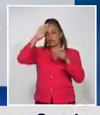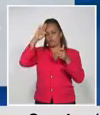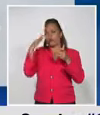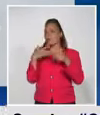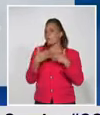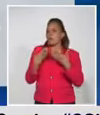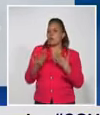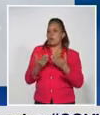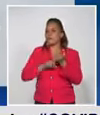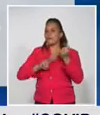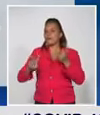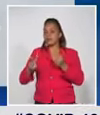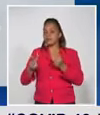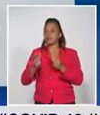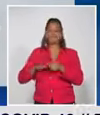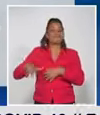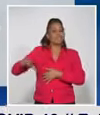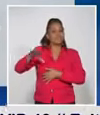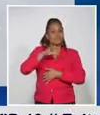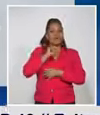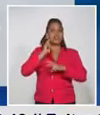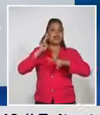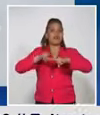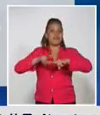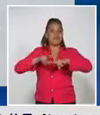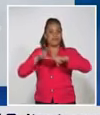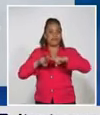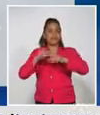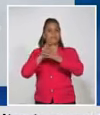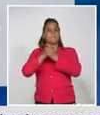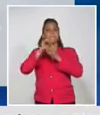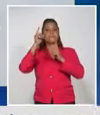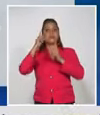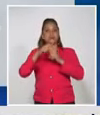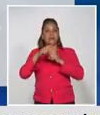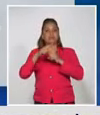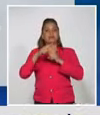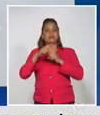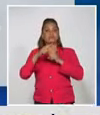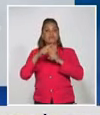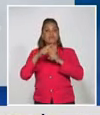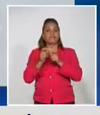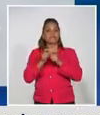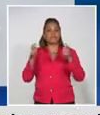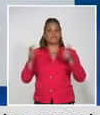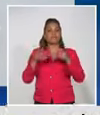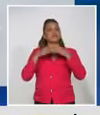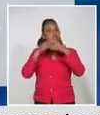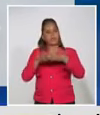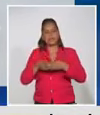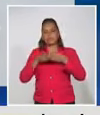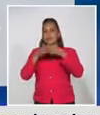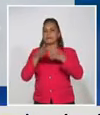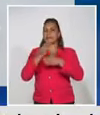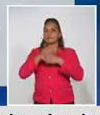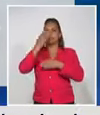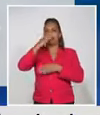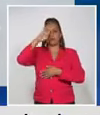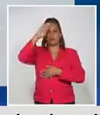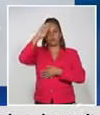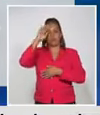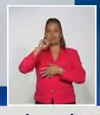que abarcan tanto La Habana y Matanzas de Occidente como Granma y Santiago de Cuba